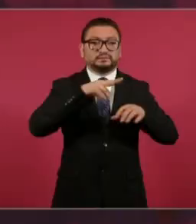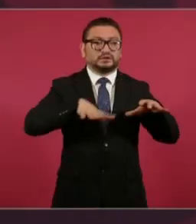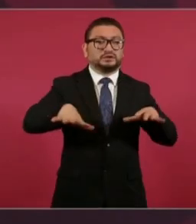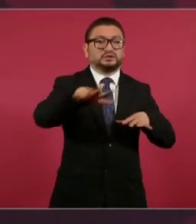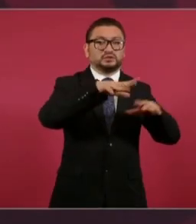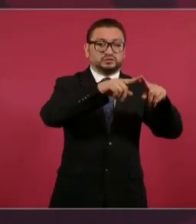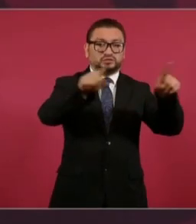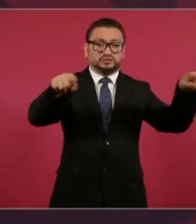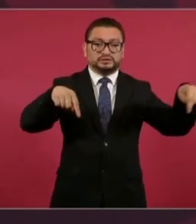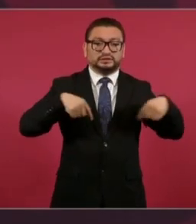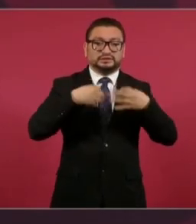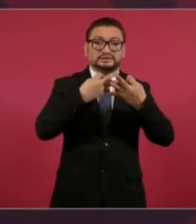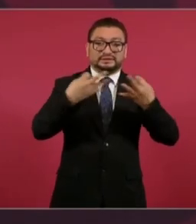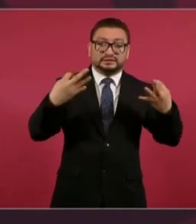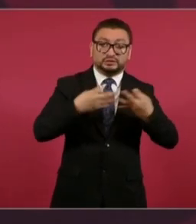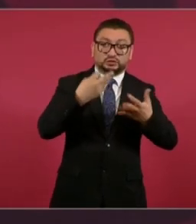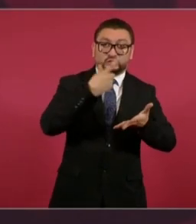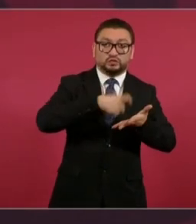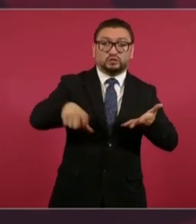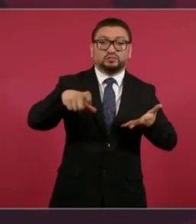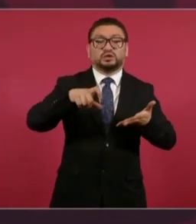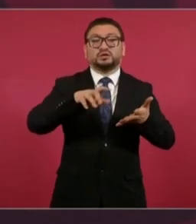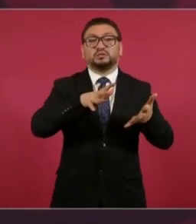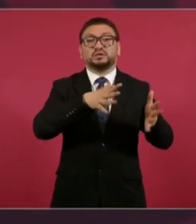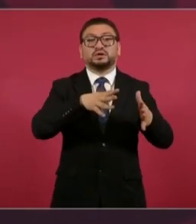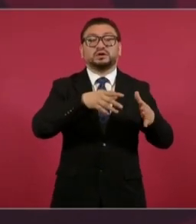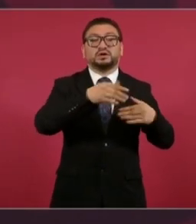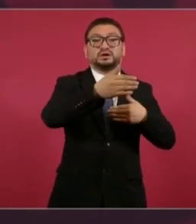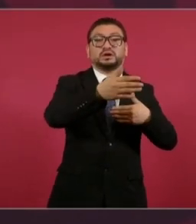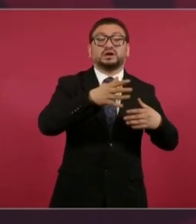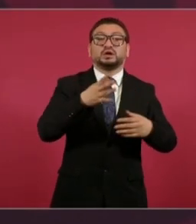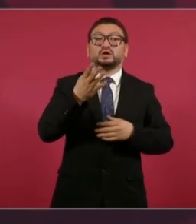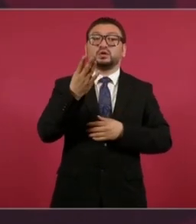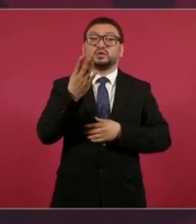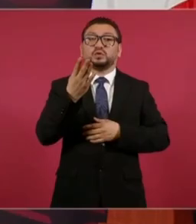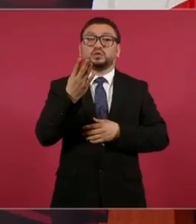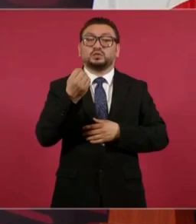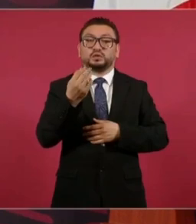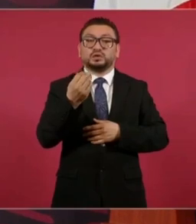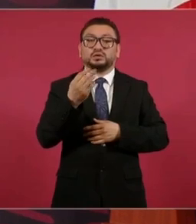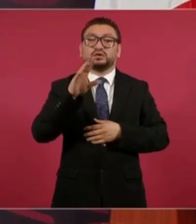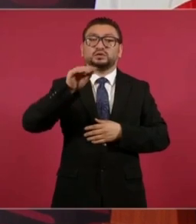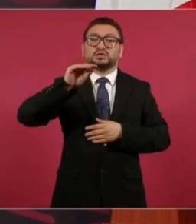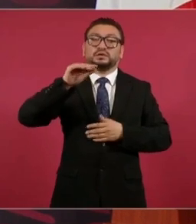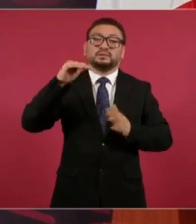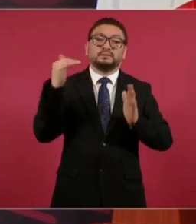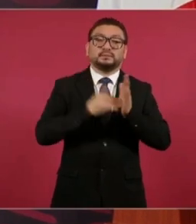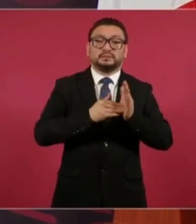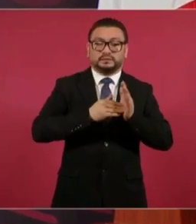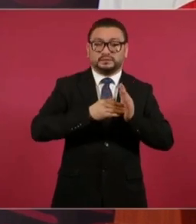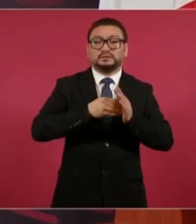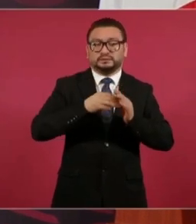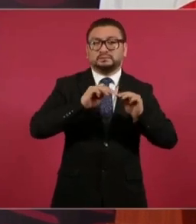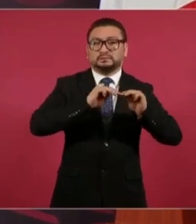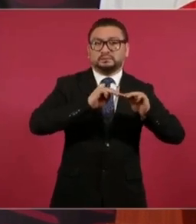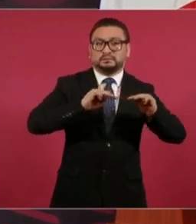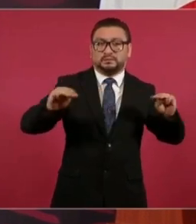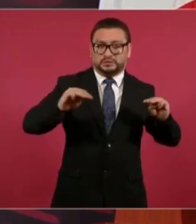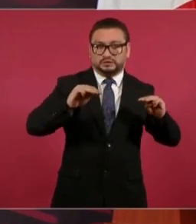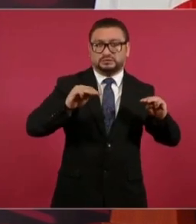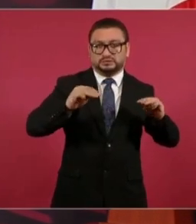hectáreas como 9 hectas 90000 metros